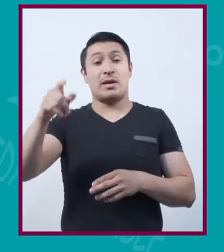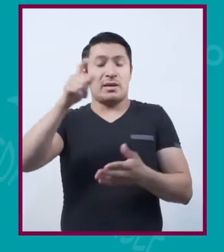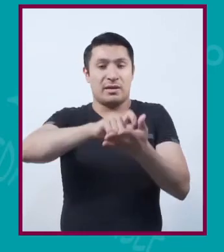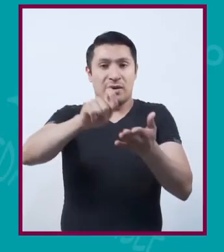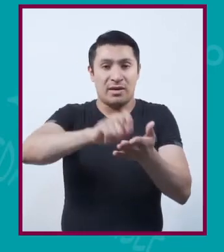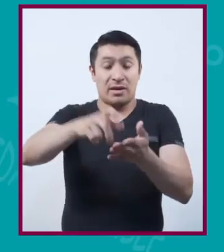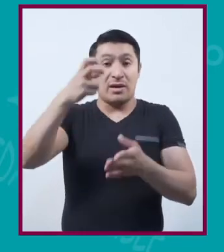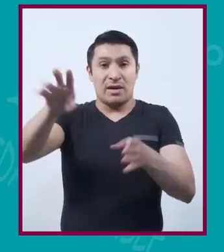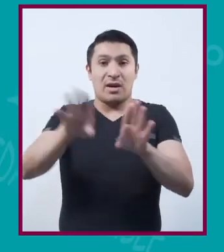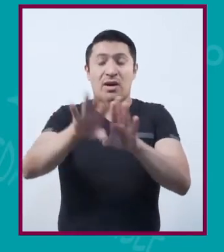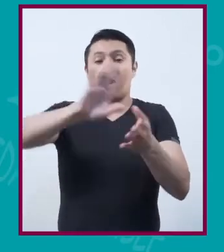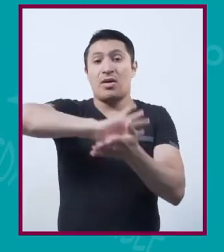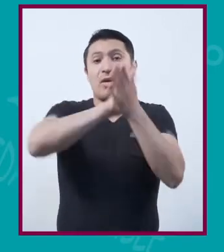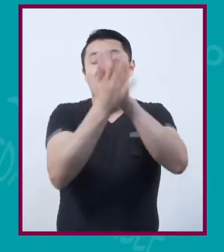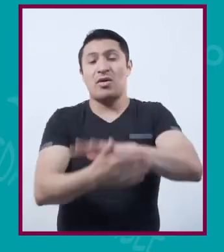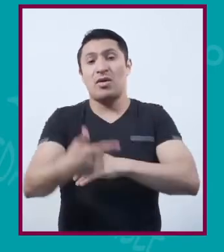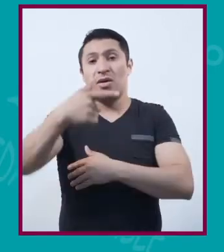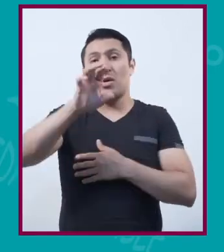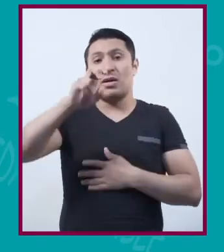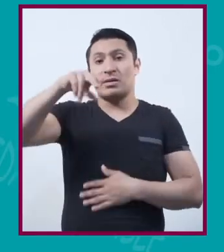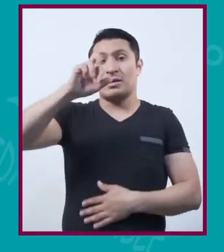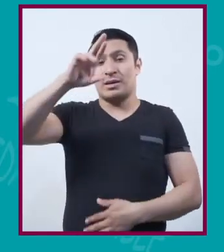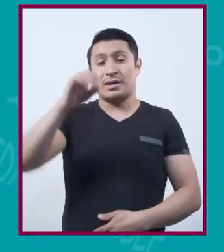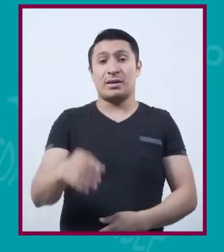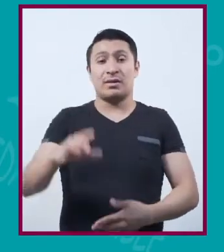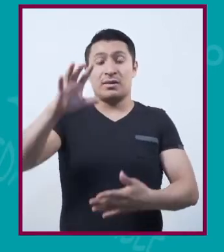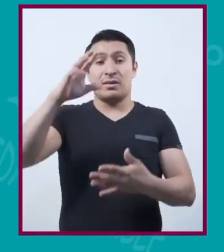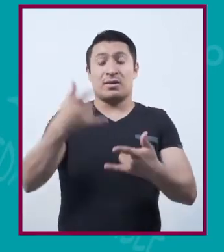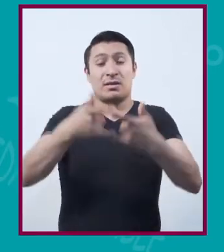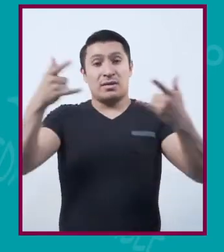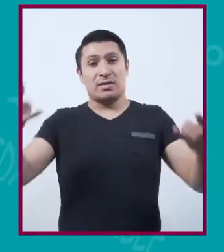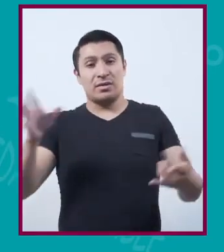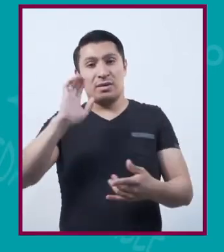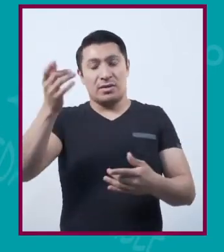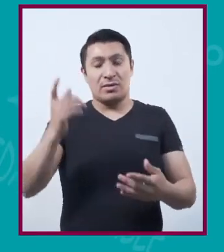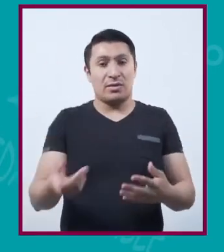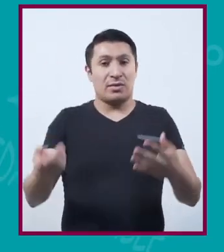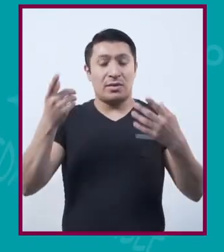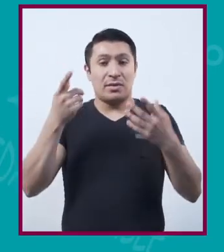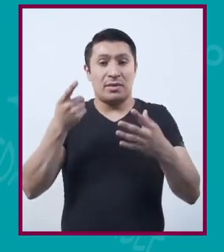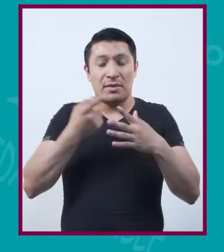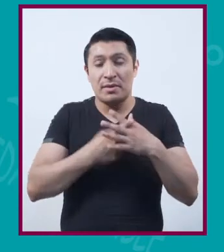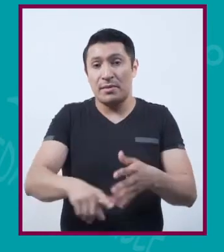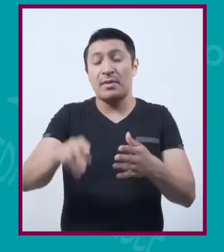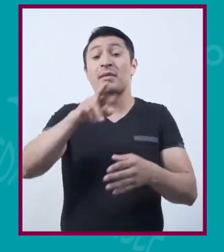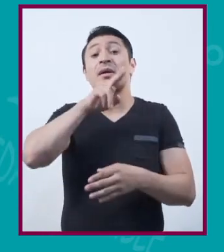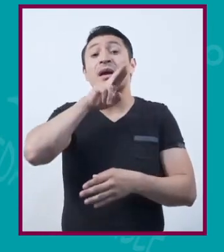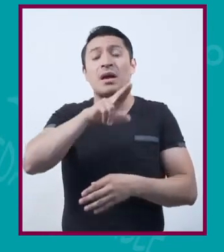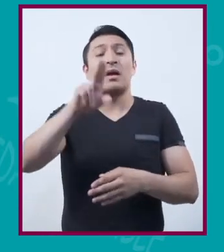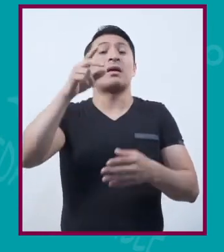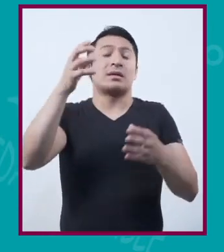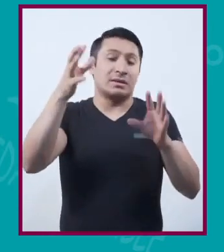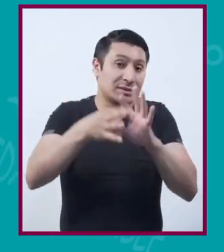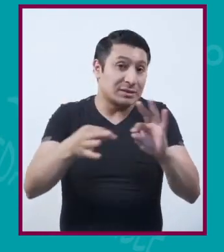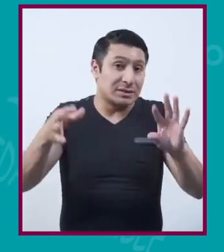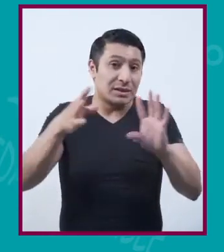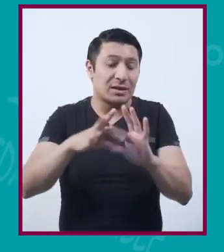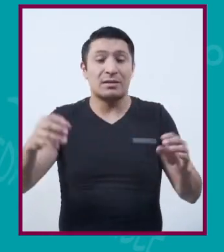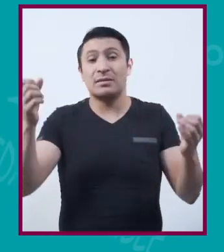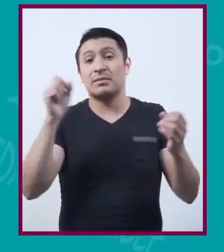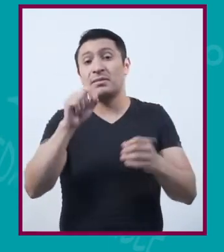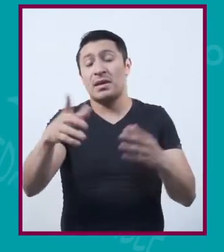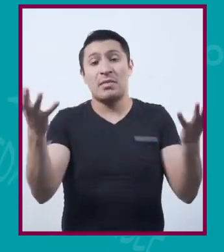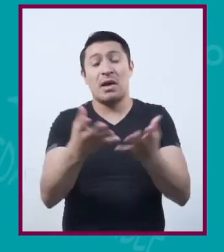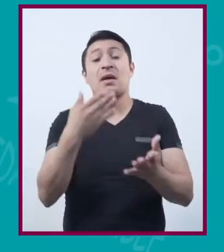de la crónica, anota que ésta se convierte en género literario cuando surge en sus oficiantes la preocupación no solo por